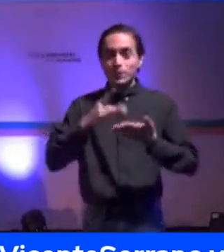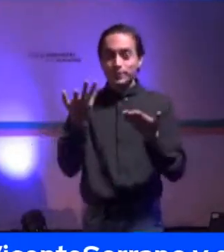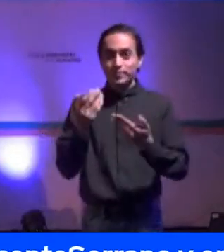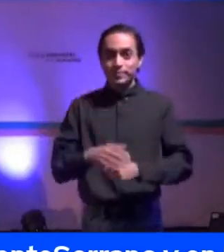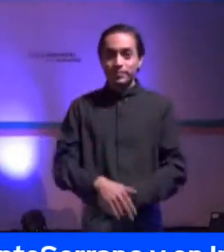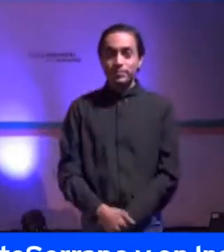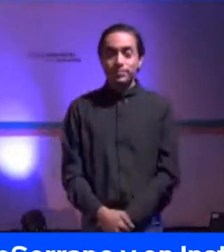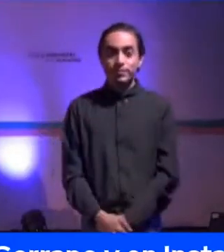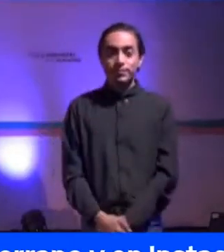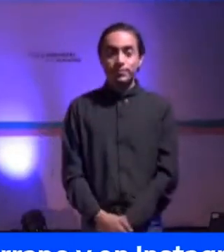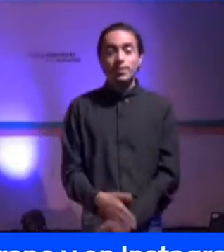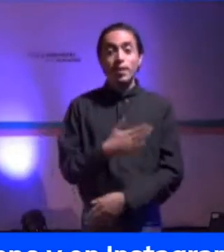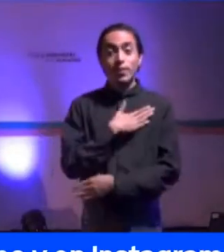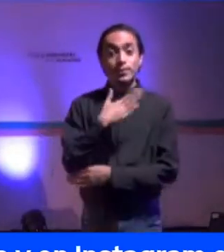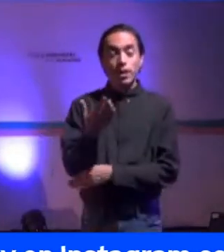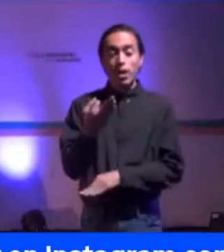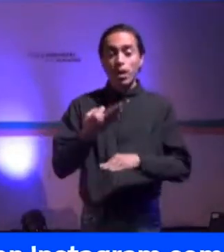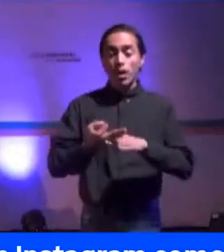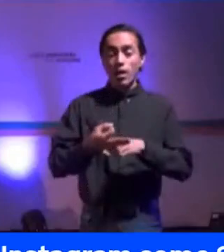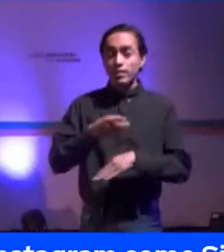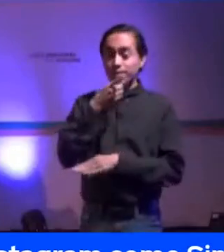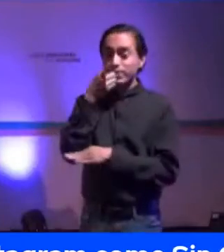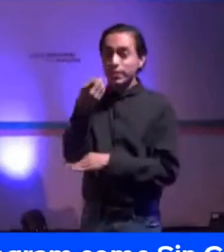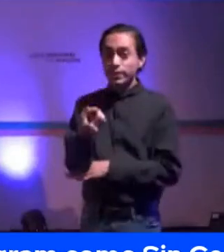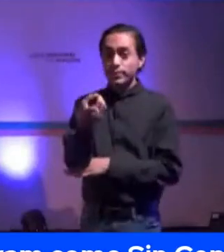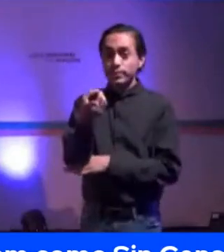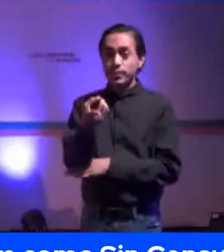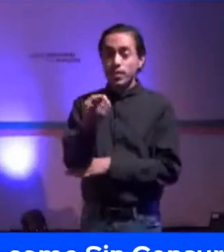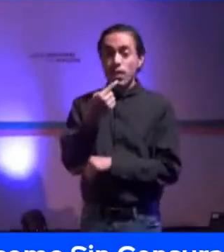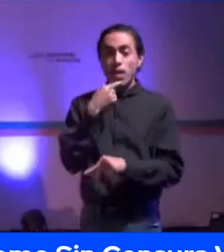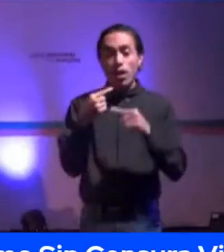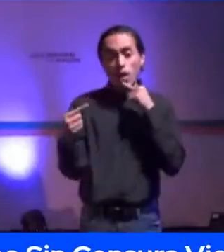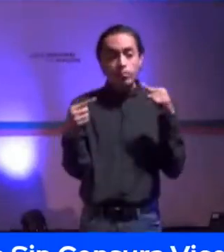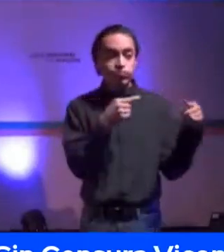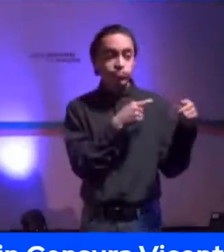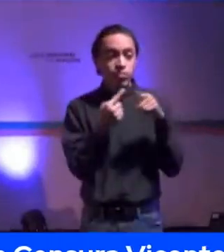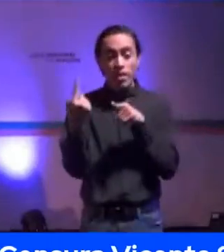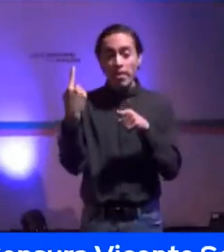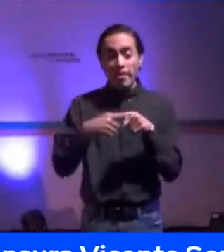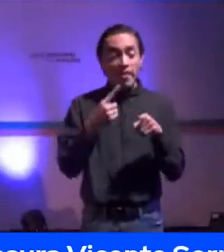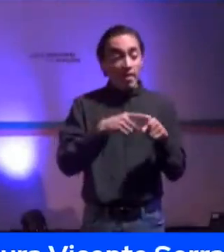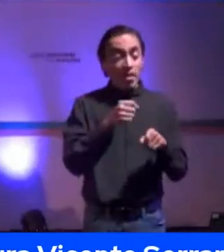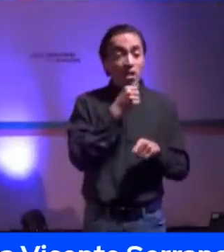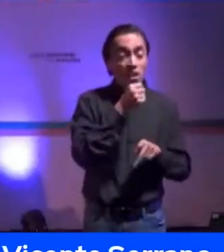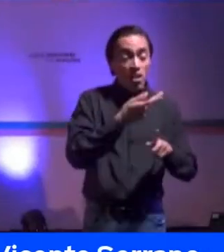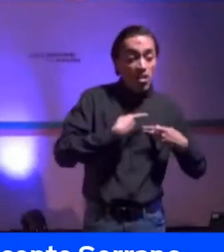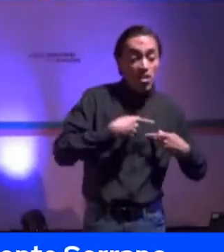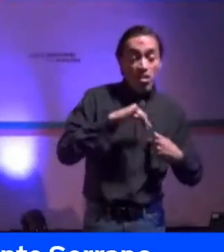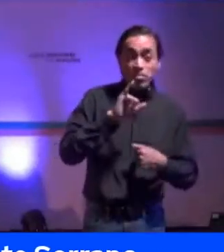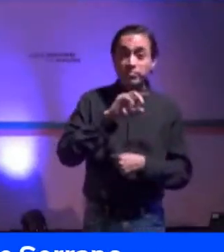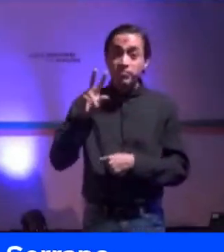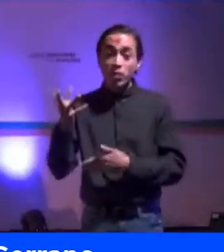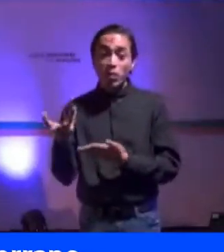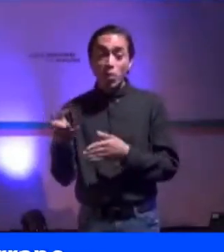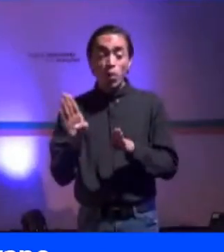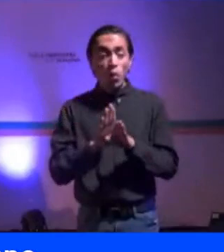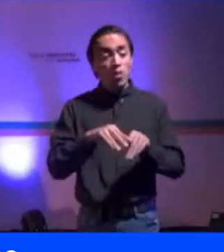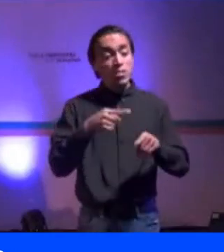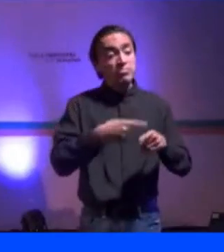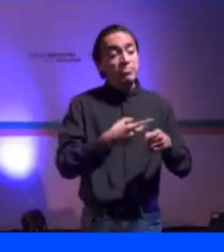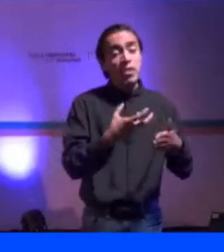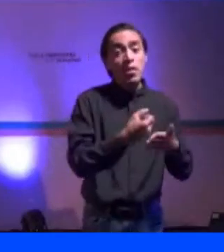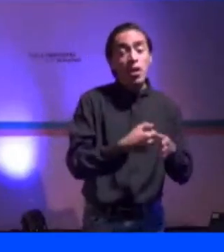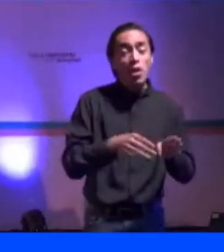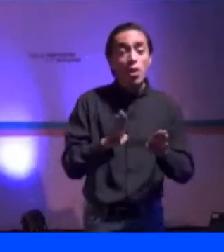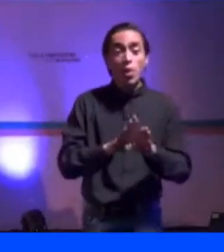compañeros. Bueno, les decía que este debate de quién es verdadero periodista, de quién merece estar